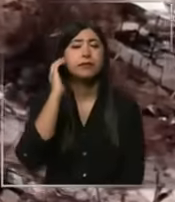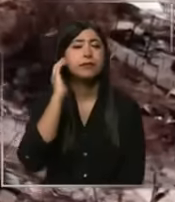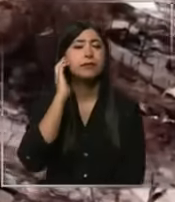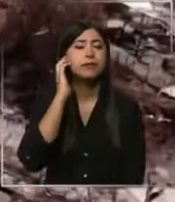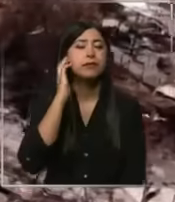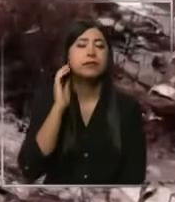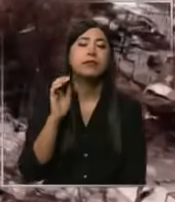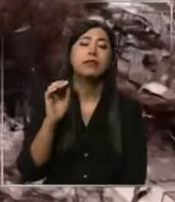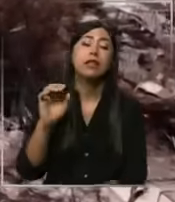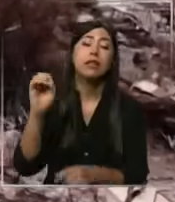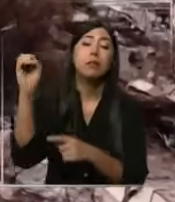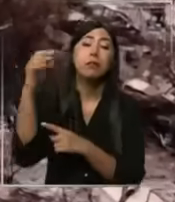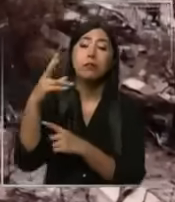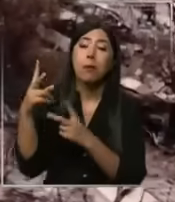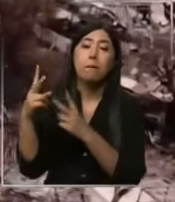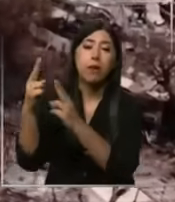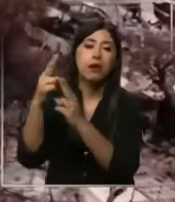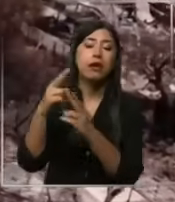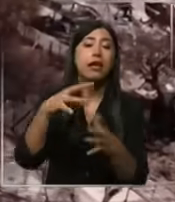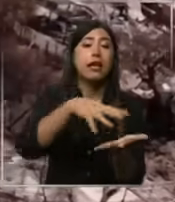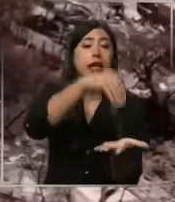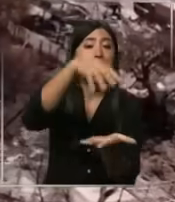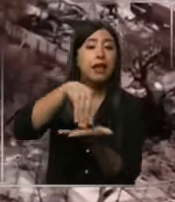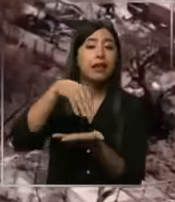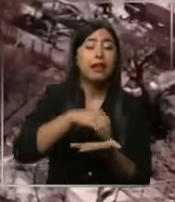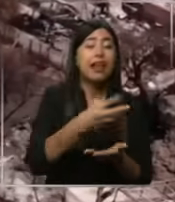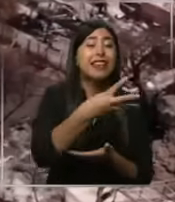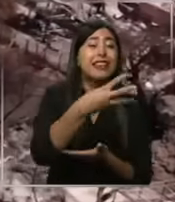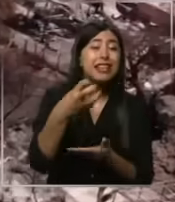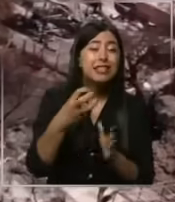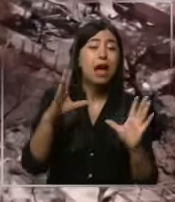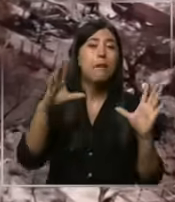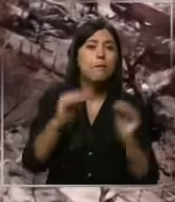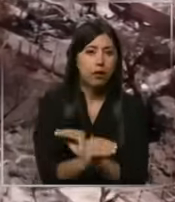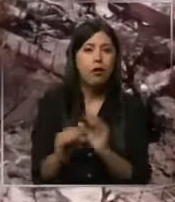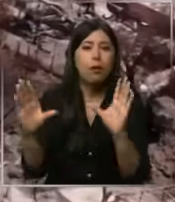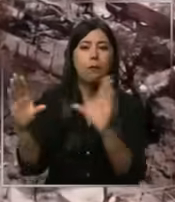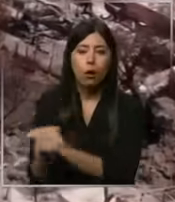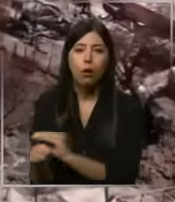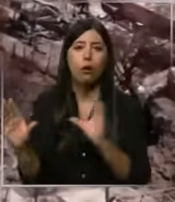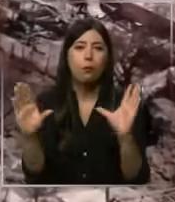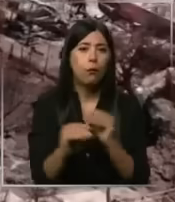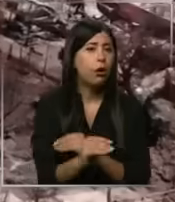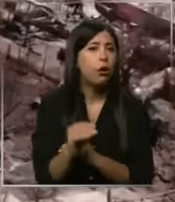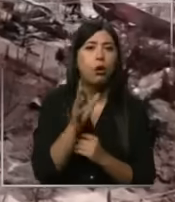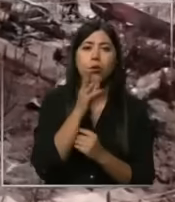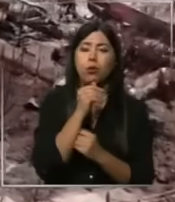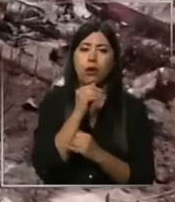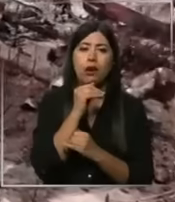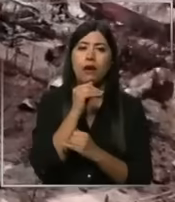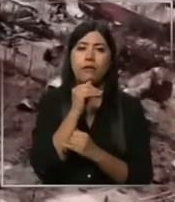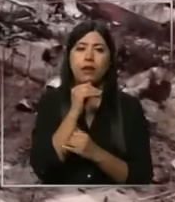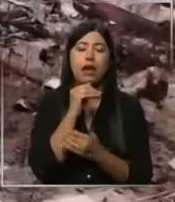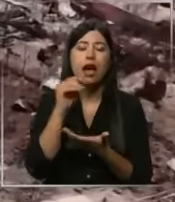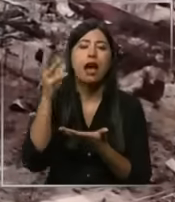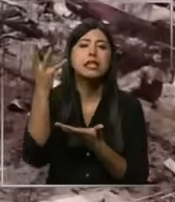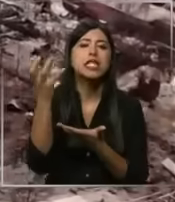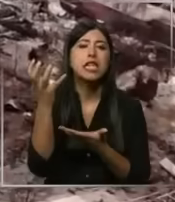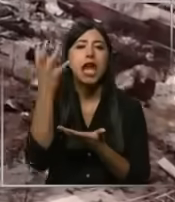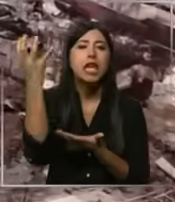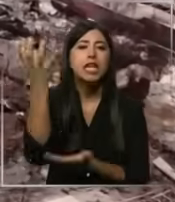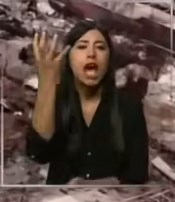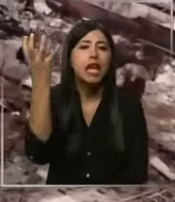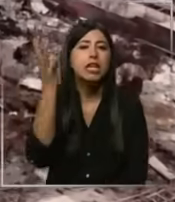de energía, 300 antenas dejaron de funcionar de forma simultánea. No había señal para emitir la alerta.